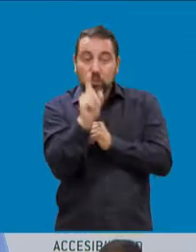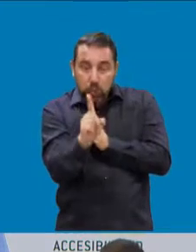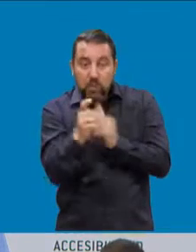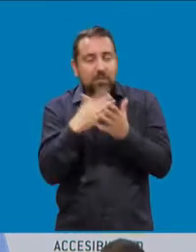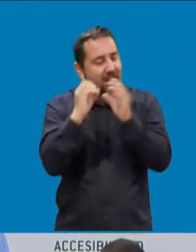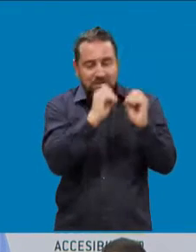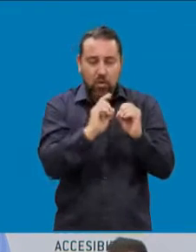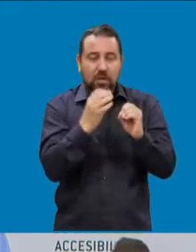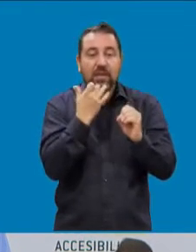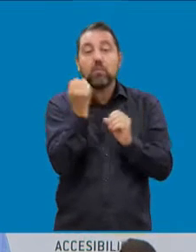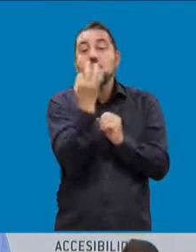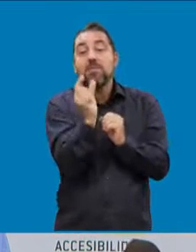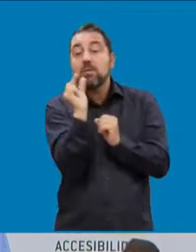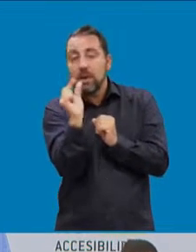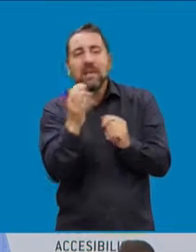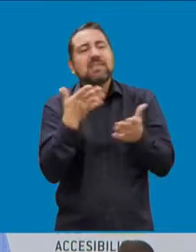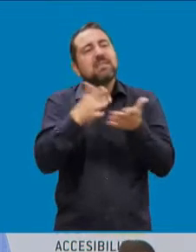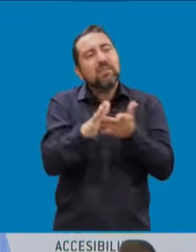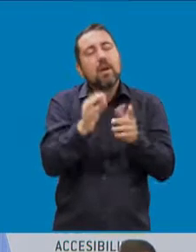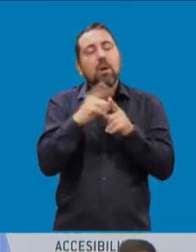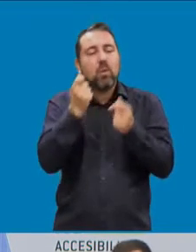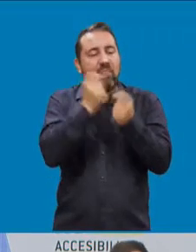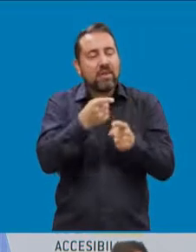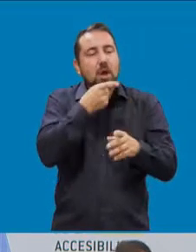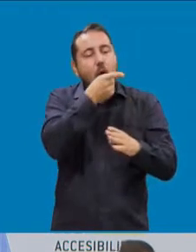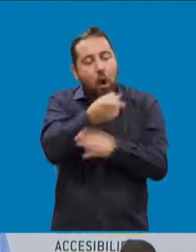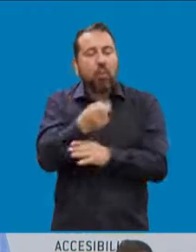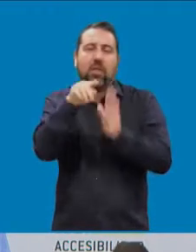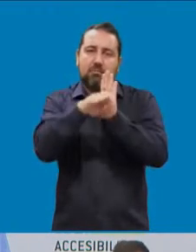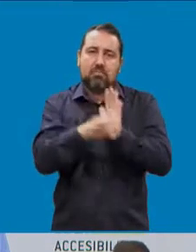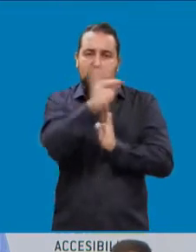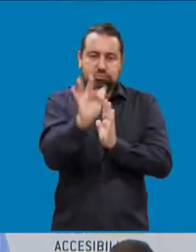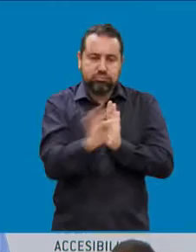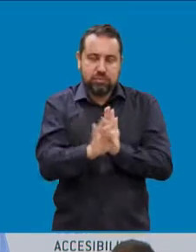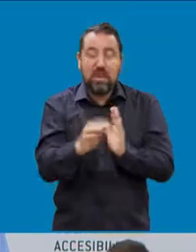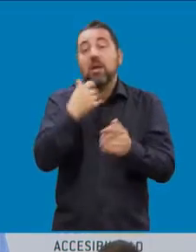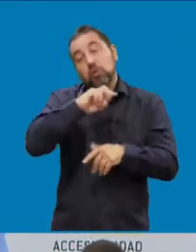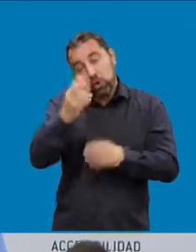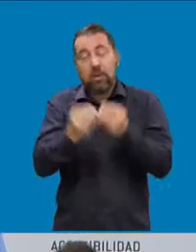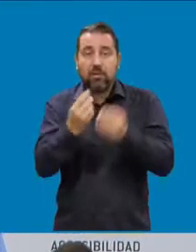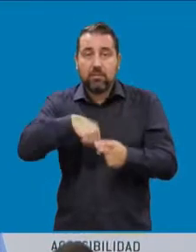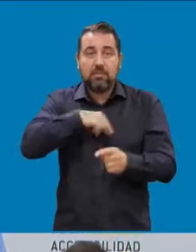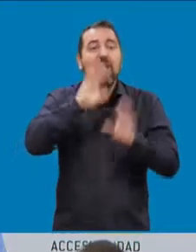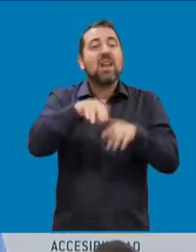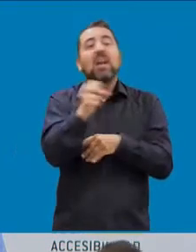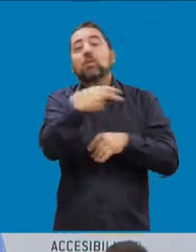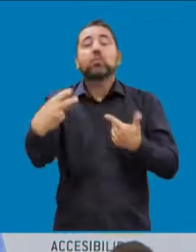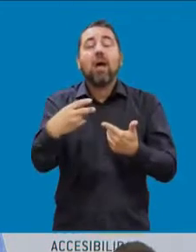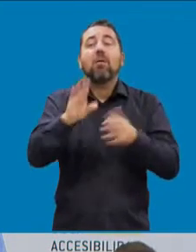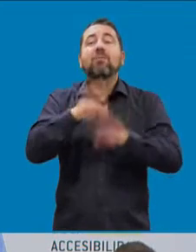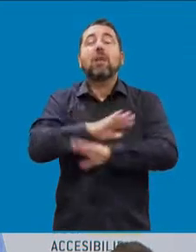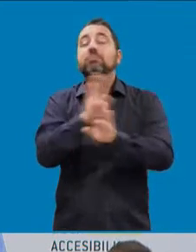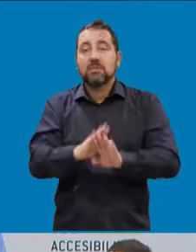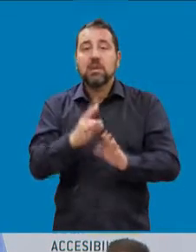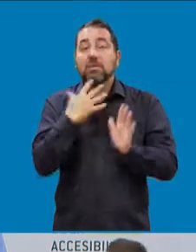sido etiquetados. Si le pones un -1 es que no va a coger el foco, y si le pones un número indica el orden concreto del foco. Pues eso es otra de las acciones que fuimos